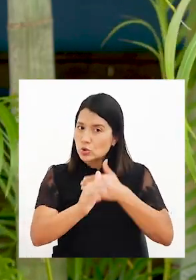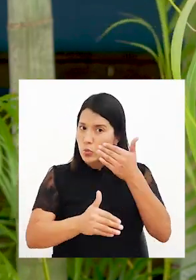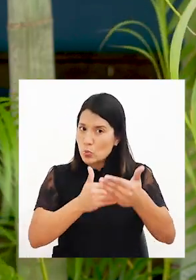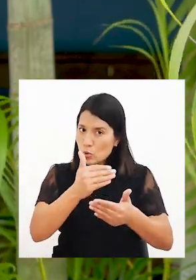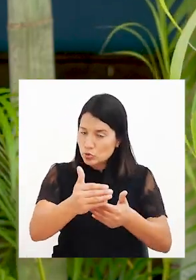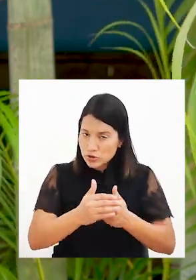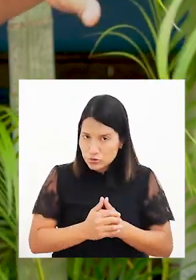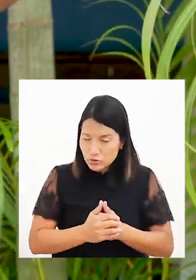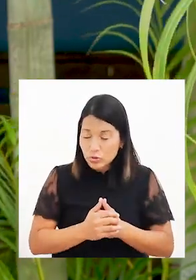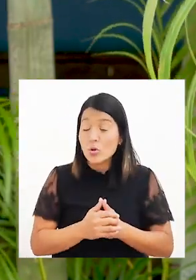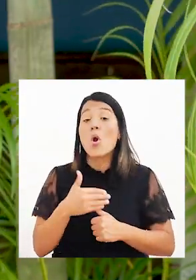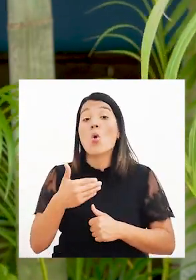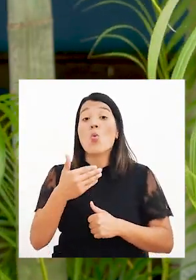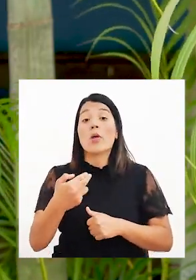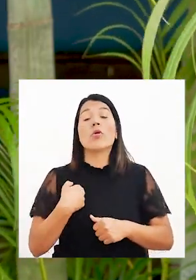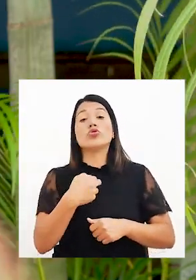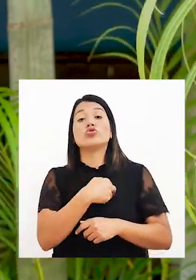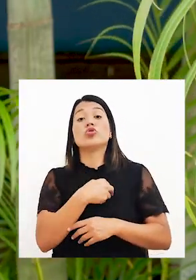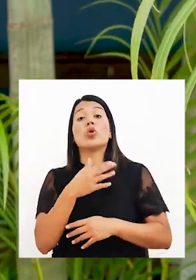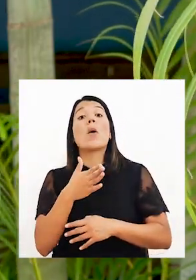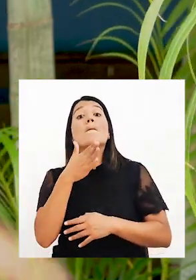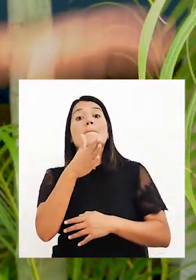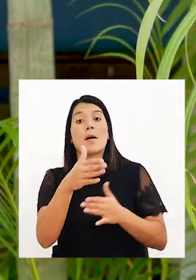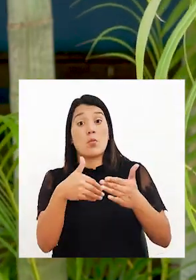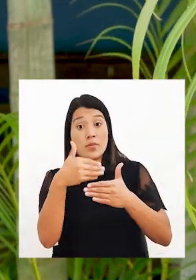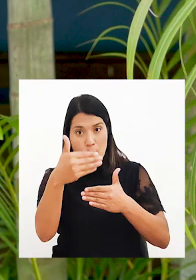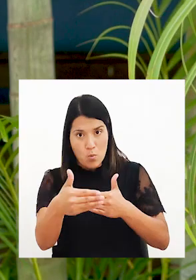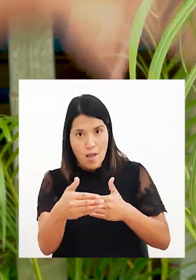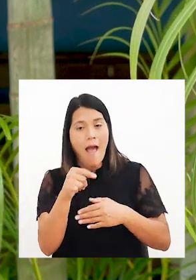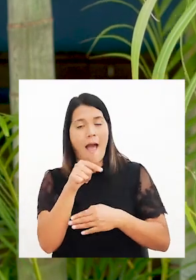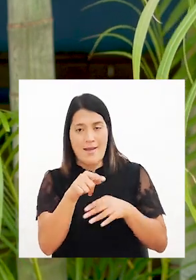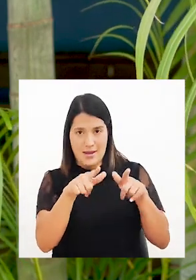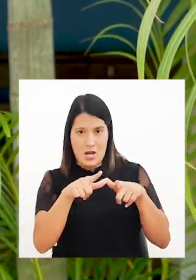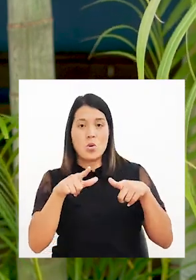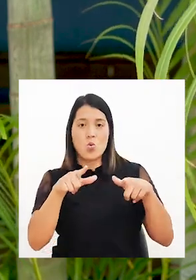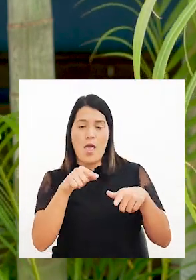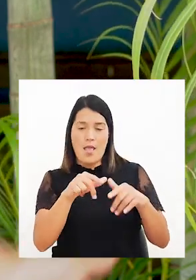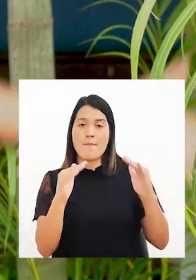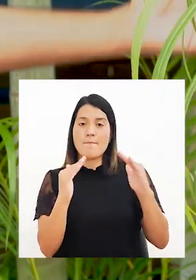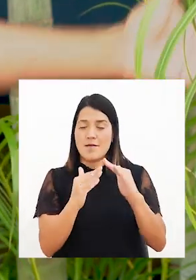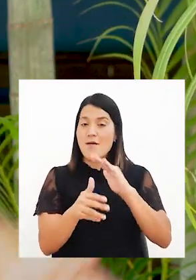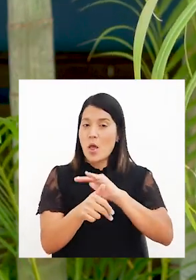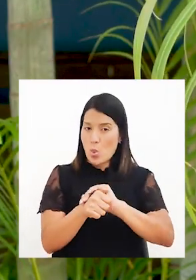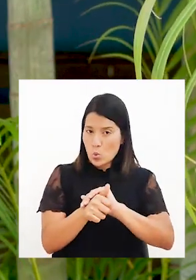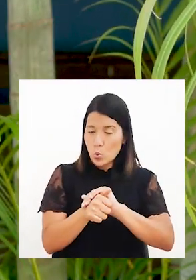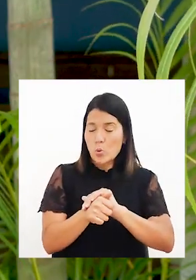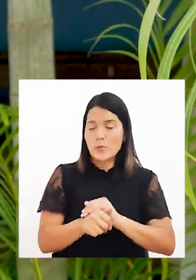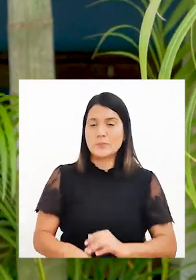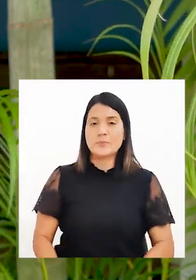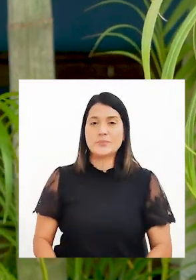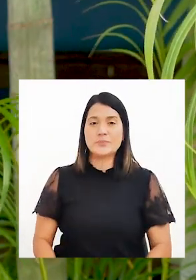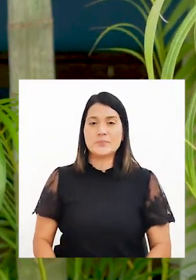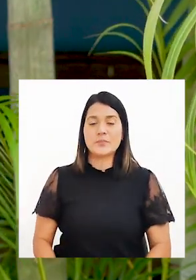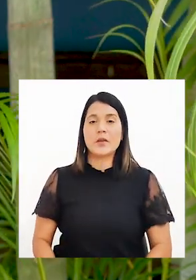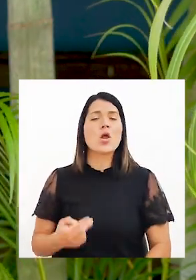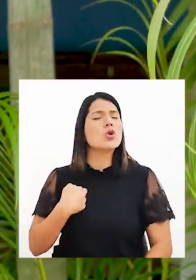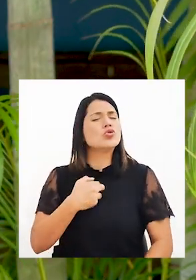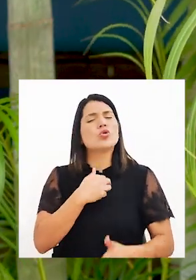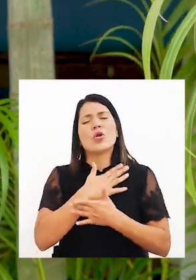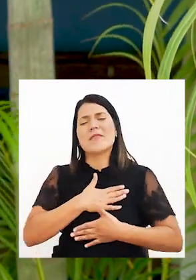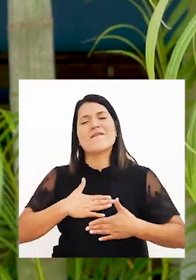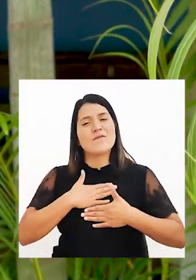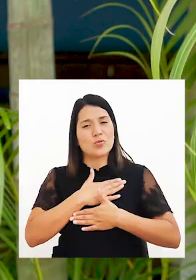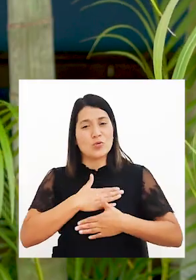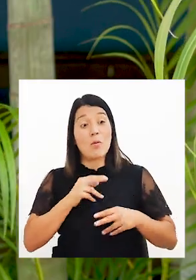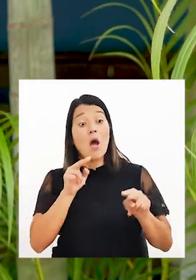¿verdad? Donde vamos a ir más tarde es el lugar donde viven las tortugas, ¿verdad? Es un lugar de las tortugas. Nosotros disfrutamos lo que están